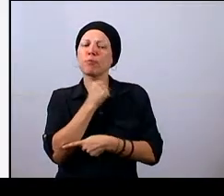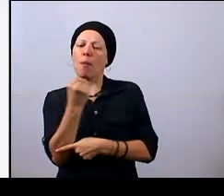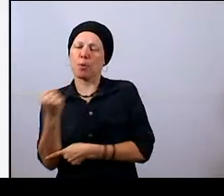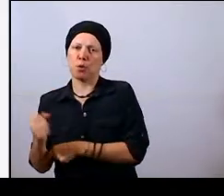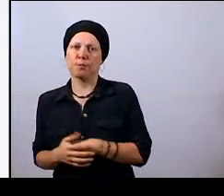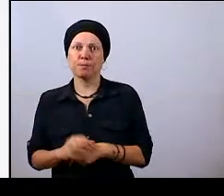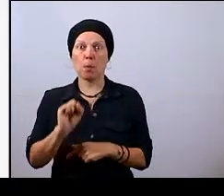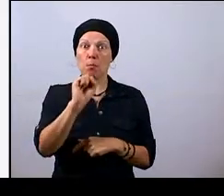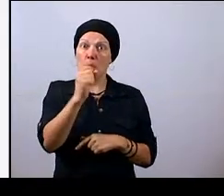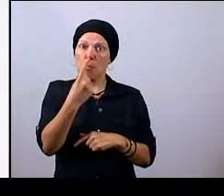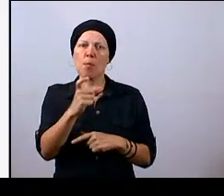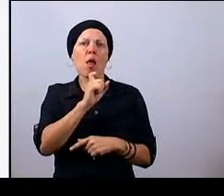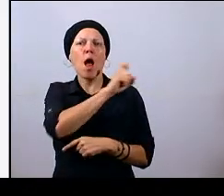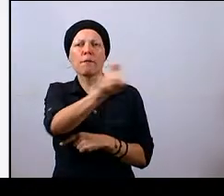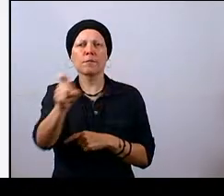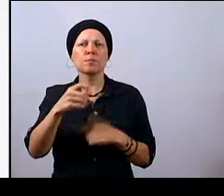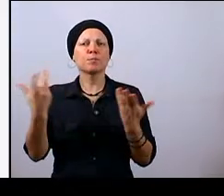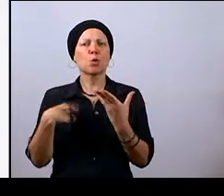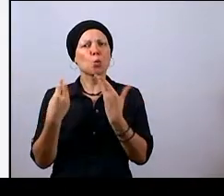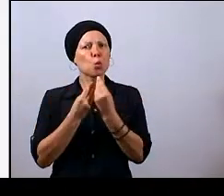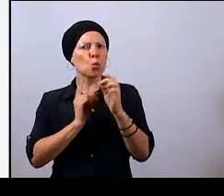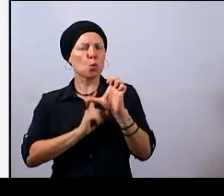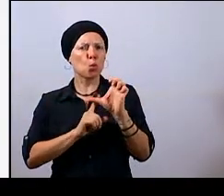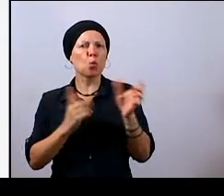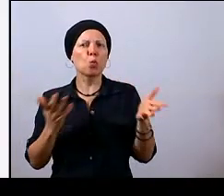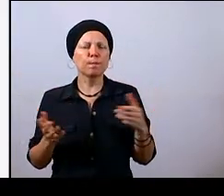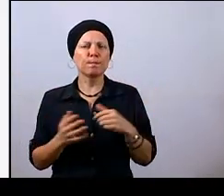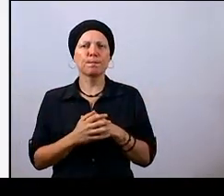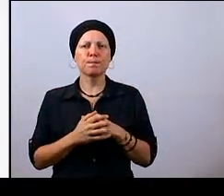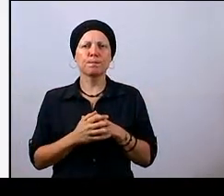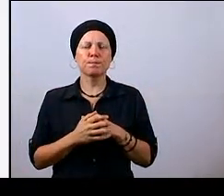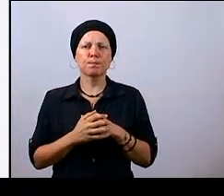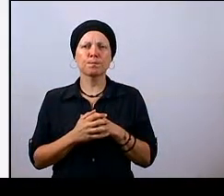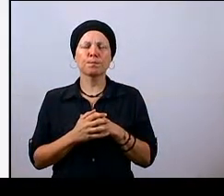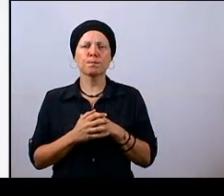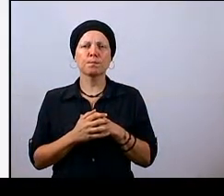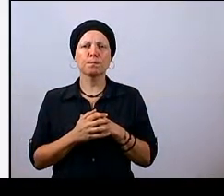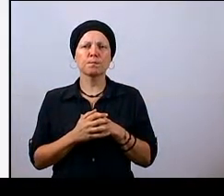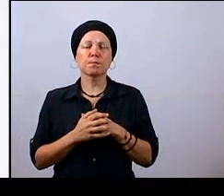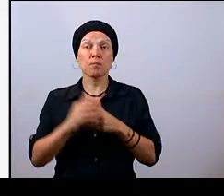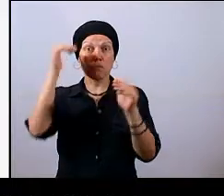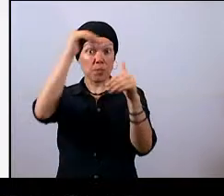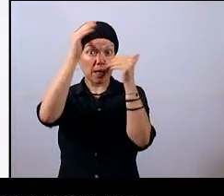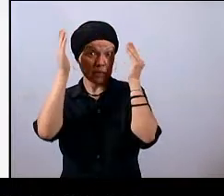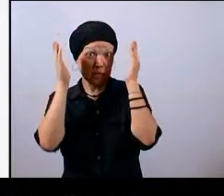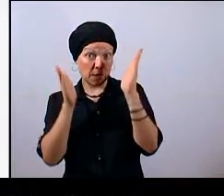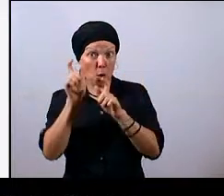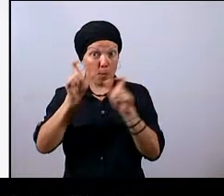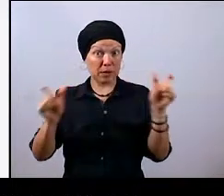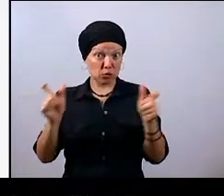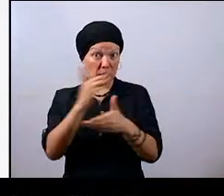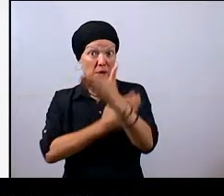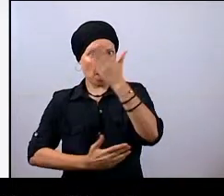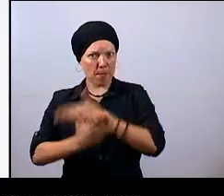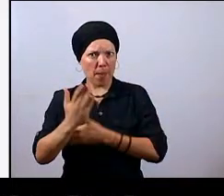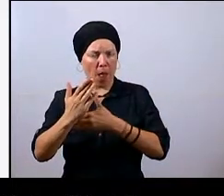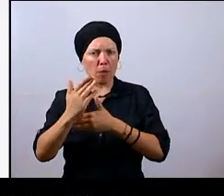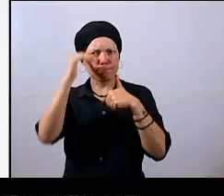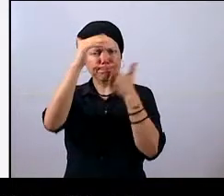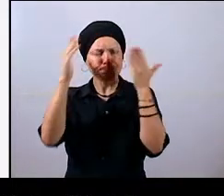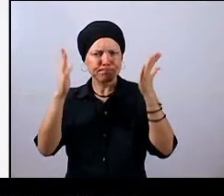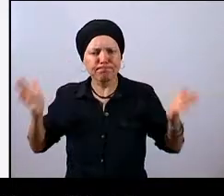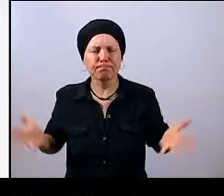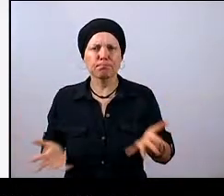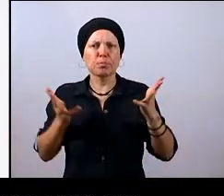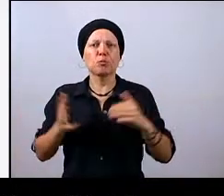primer lugar, quiero anunciarles que la Junta va a dar un nuevo impulso a la atención a la discapacidad y lo va a hacer